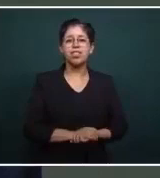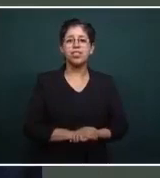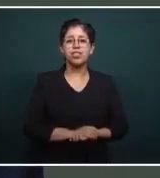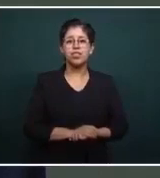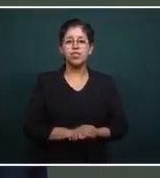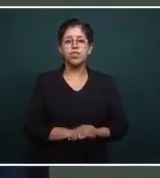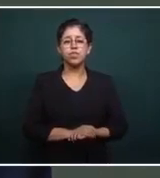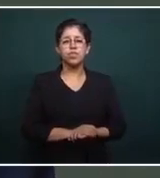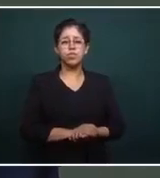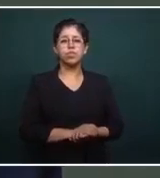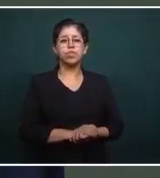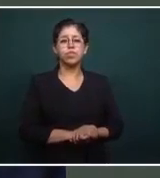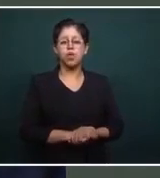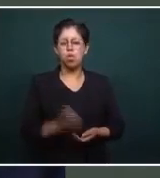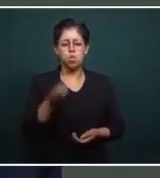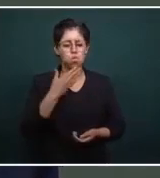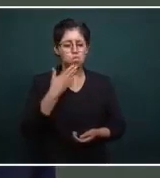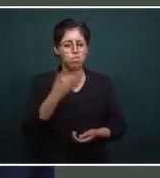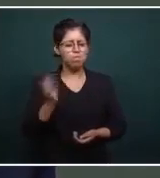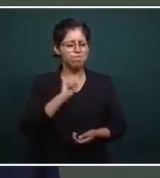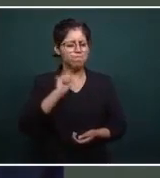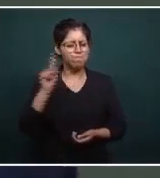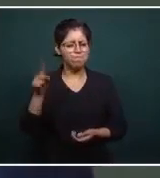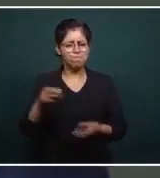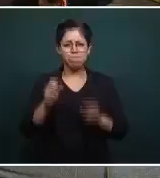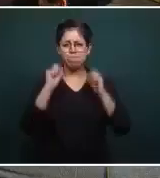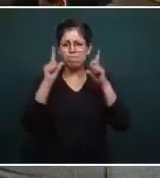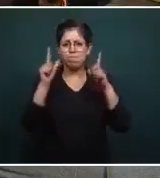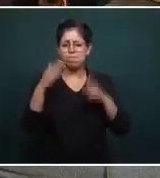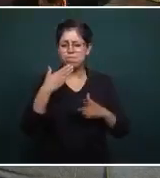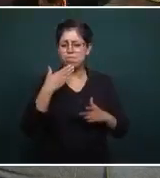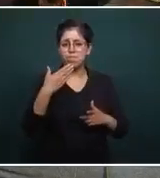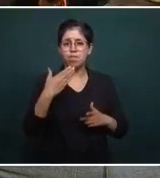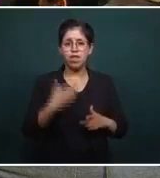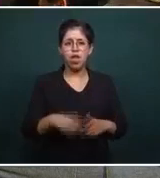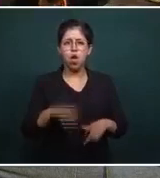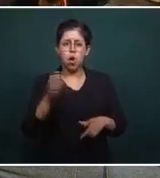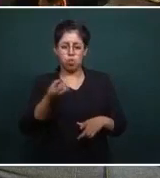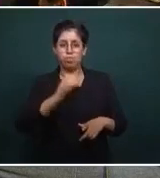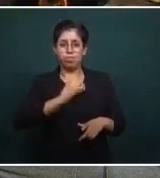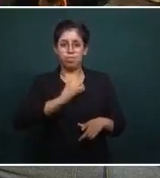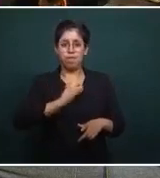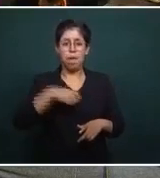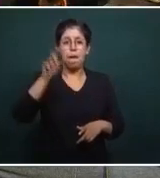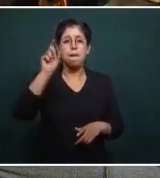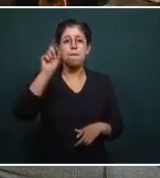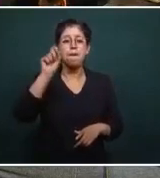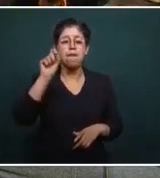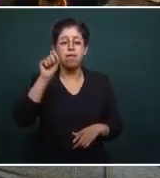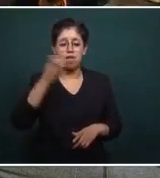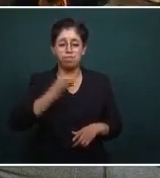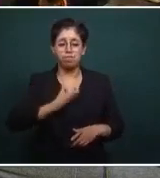extraordinaria. De acuerdo al medallero, 20 medallas de oro hasta